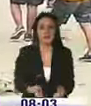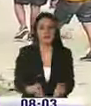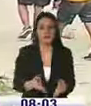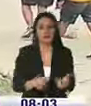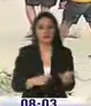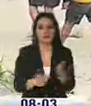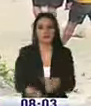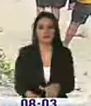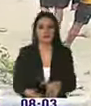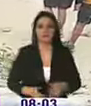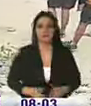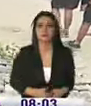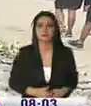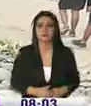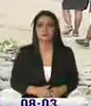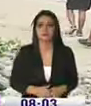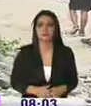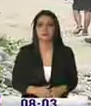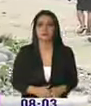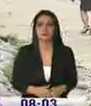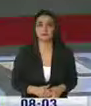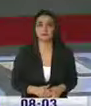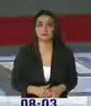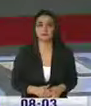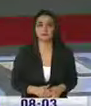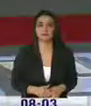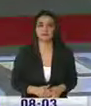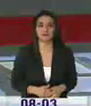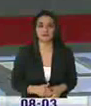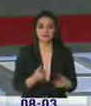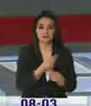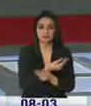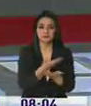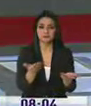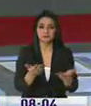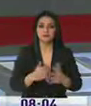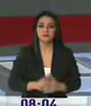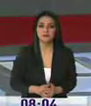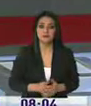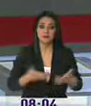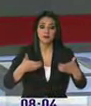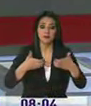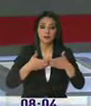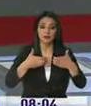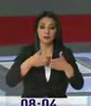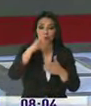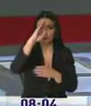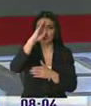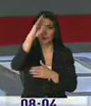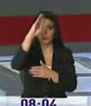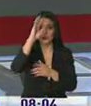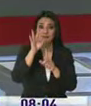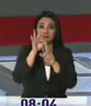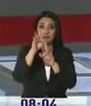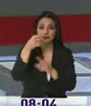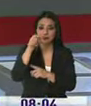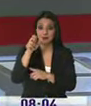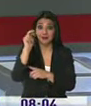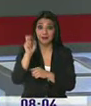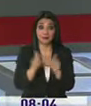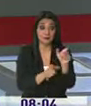vida. En Quito informó Iván Casamen. Vamos a contarles ahora que un equipo de policías del grupo GEMA fueron emboscados